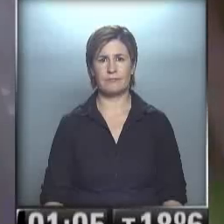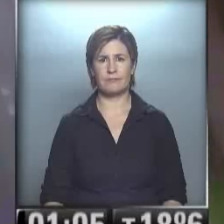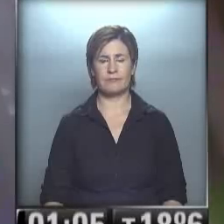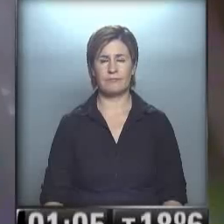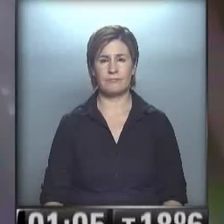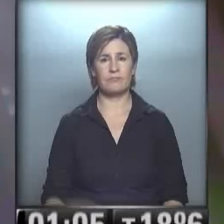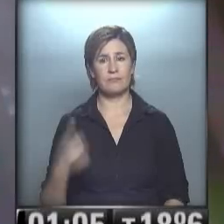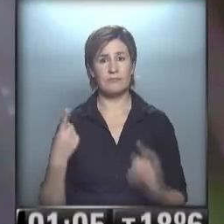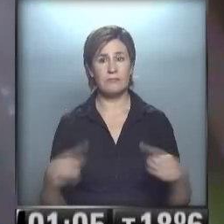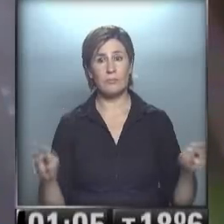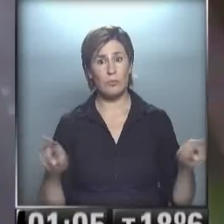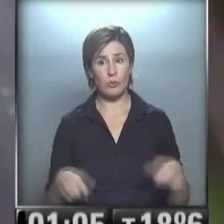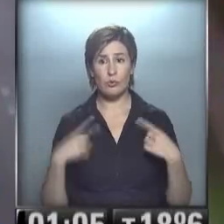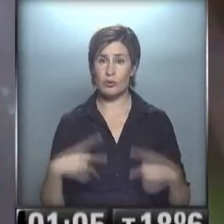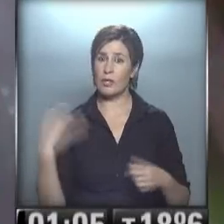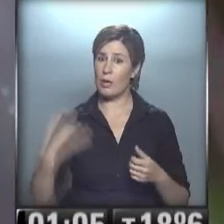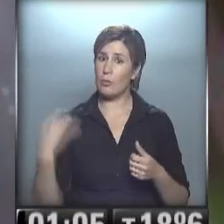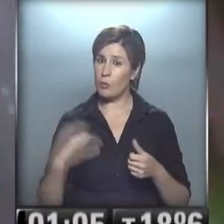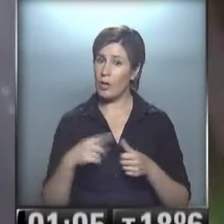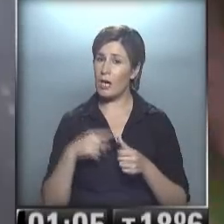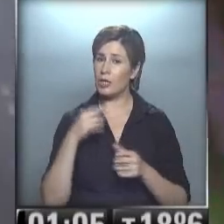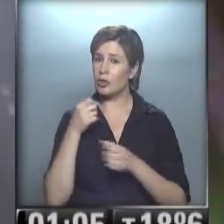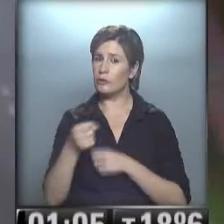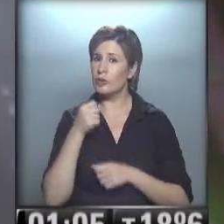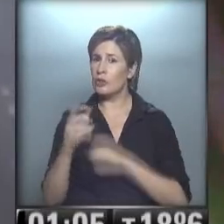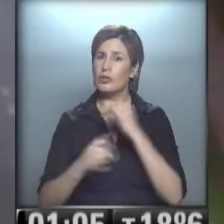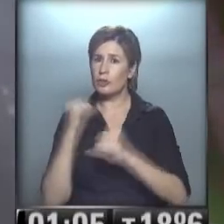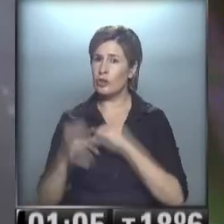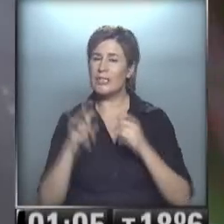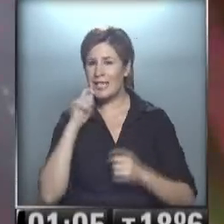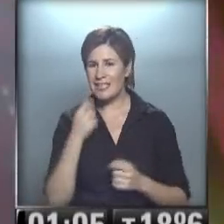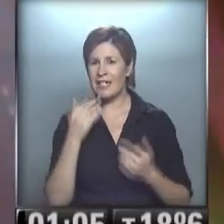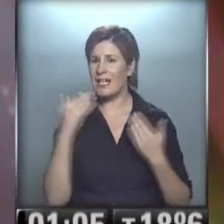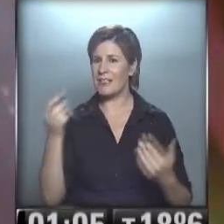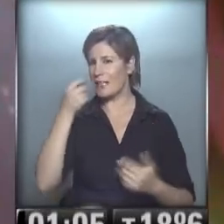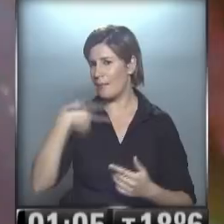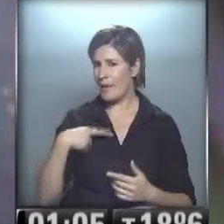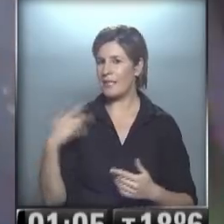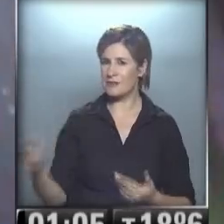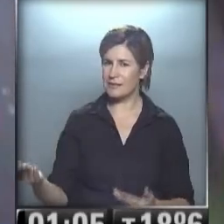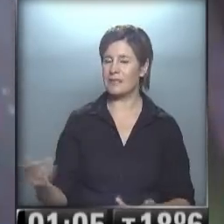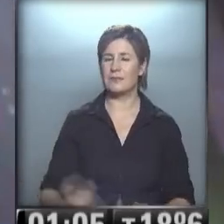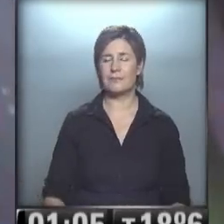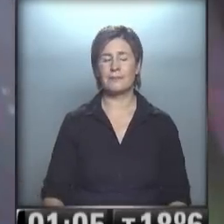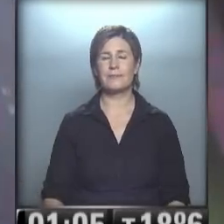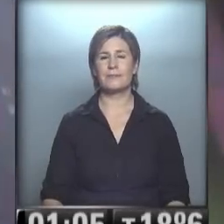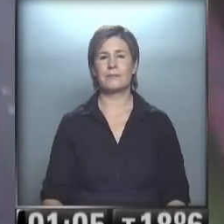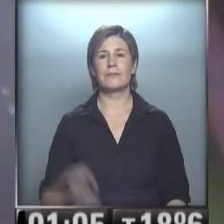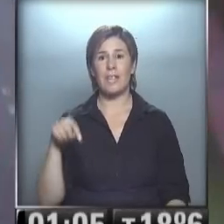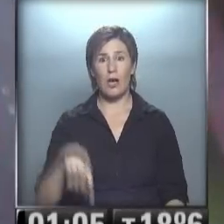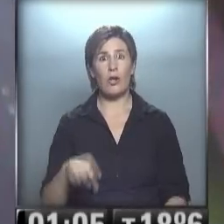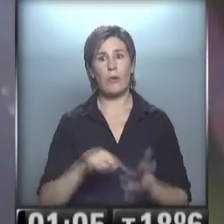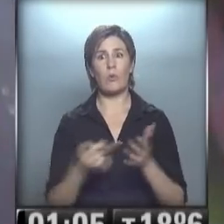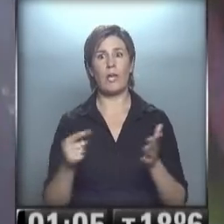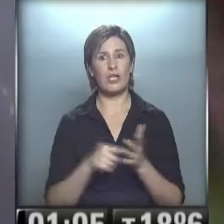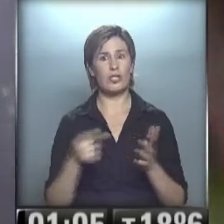Gran música, gran grupo, gran nota, Rimando Entre Versos. Gracias, Maxi, muy, muy lindo. Muy Estamos lindo. Ahora sí en la ciudad de